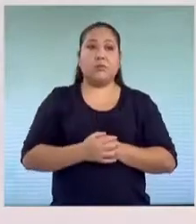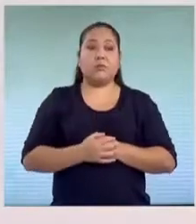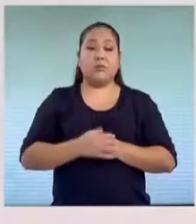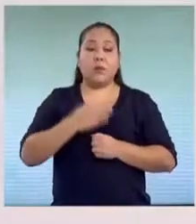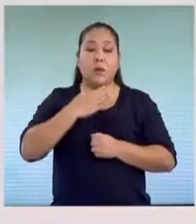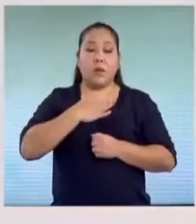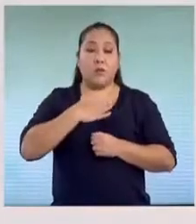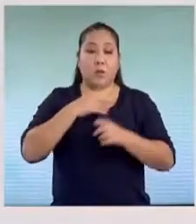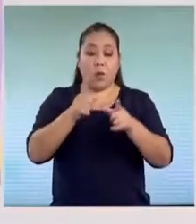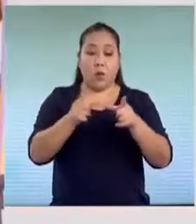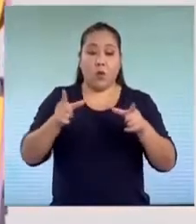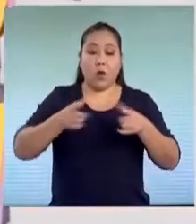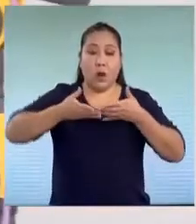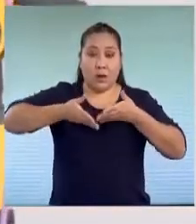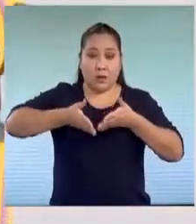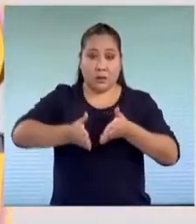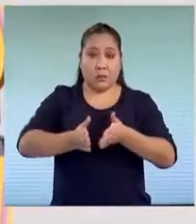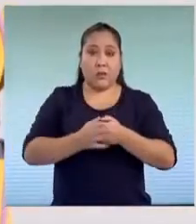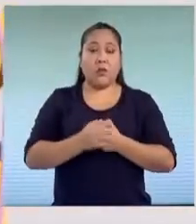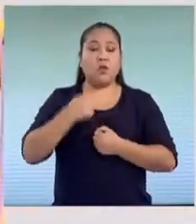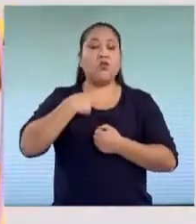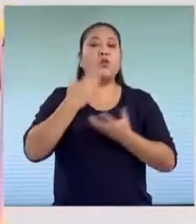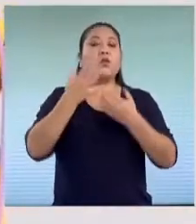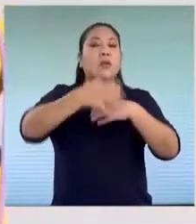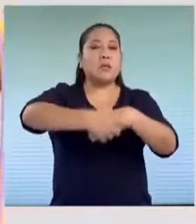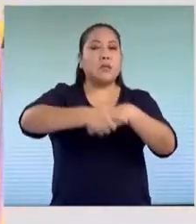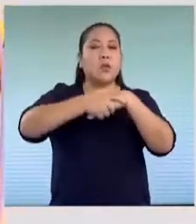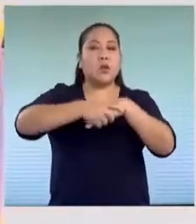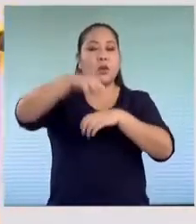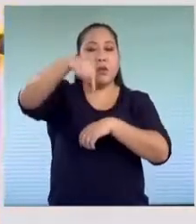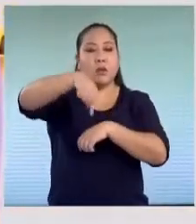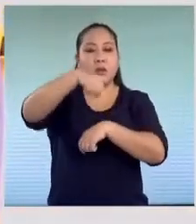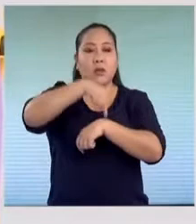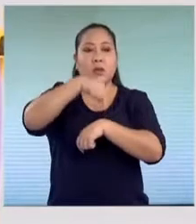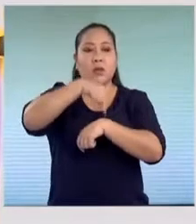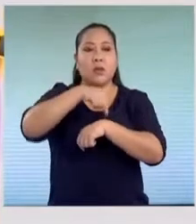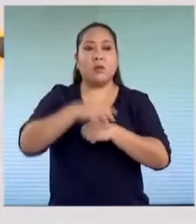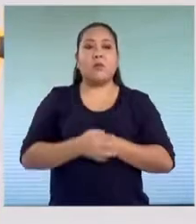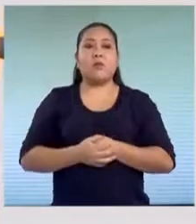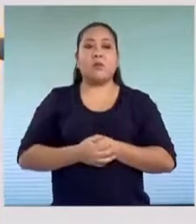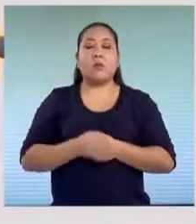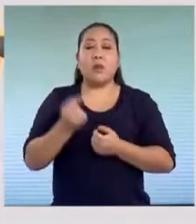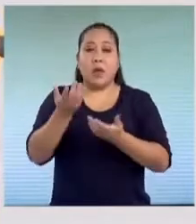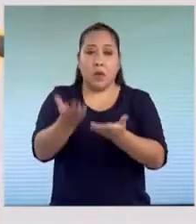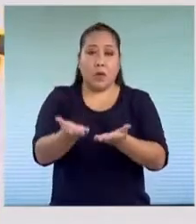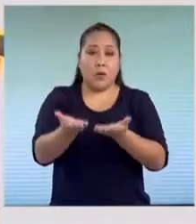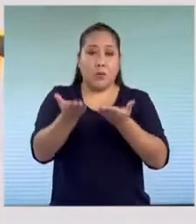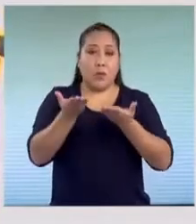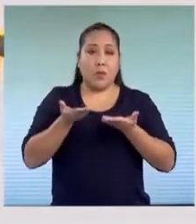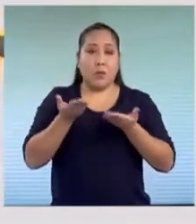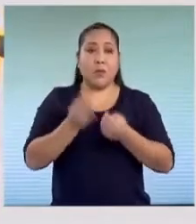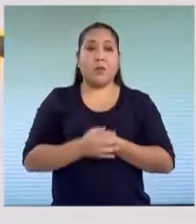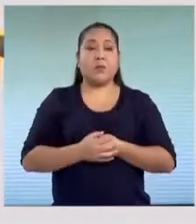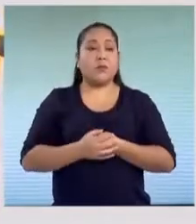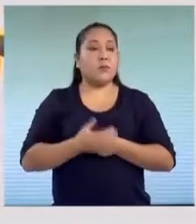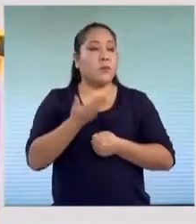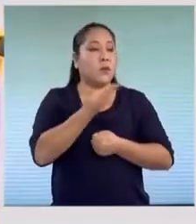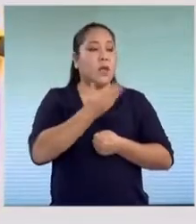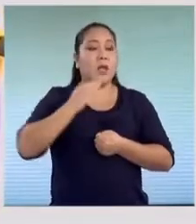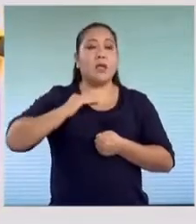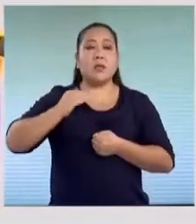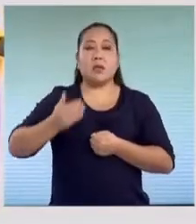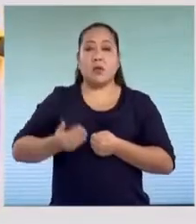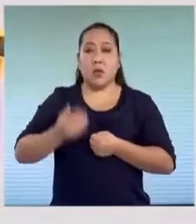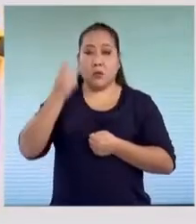Desde mi tierra natal, quiero saludar en este momento, dándole la bienvenida a la señora